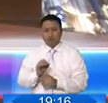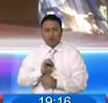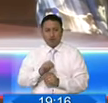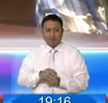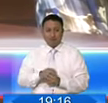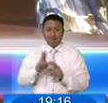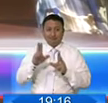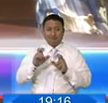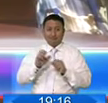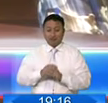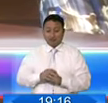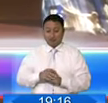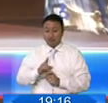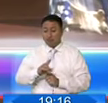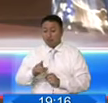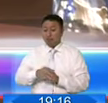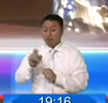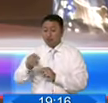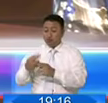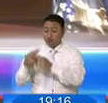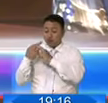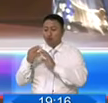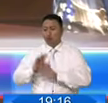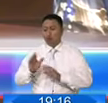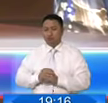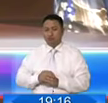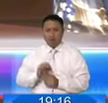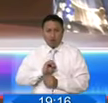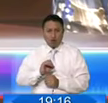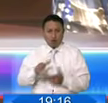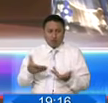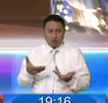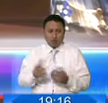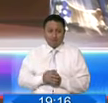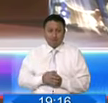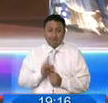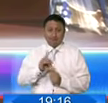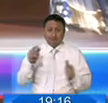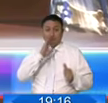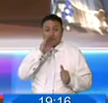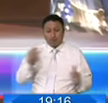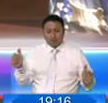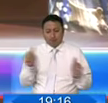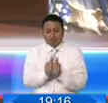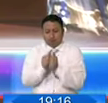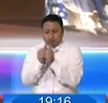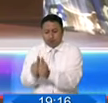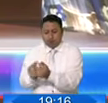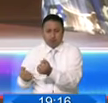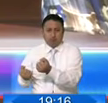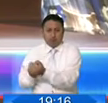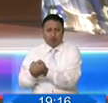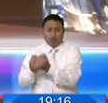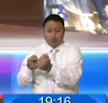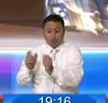desde endilgar responsabilidades de las víctimas o si se lo va a hacer desde un acompañamiento efectivo que permitan medidas para la no